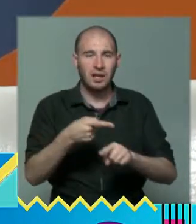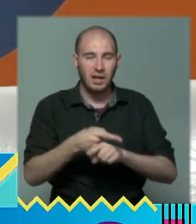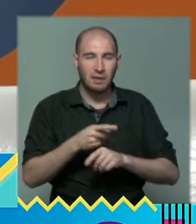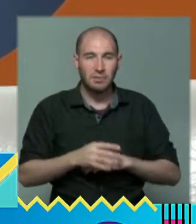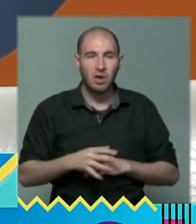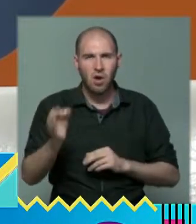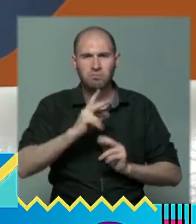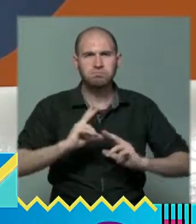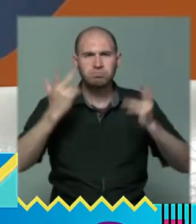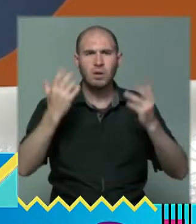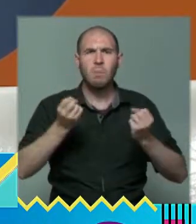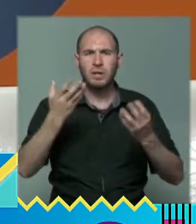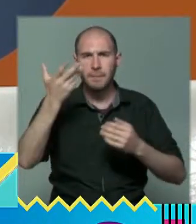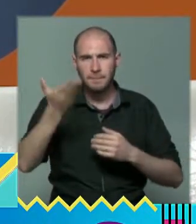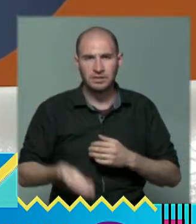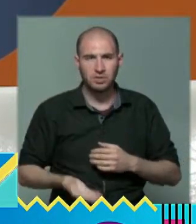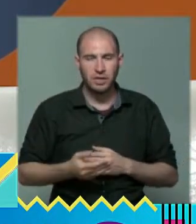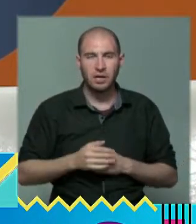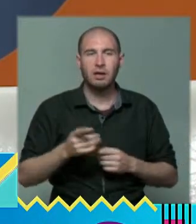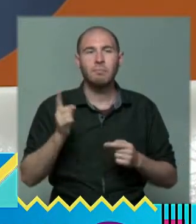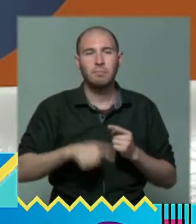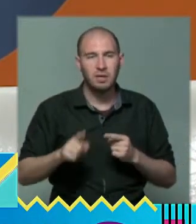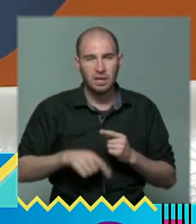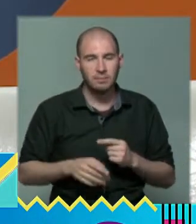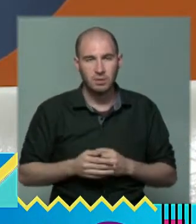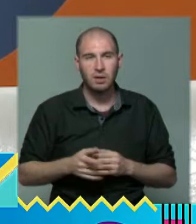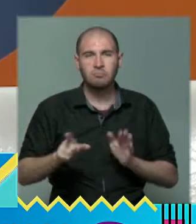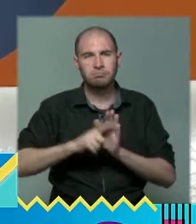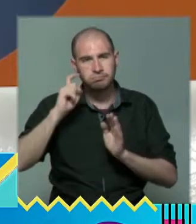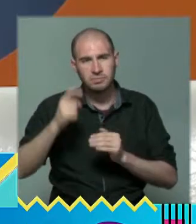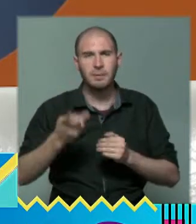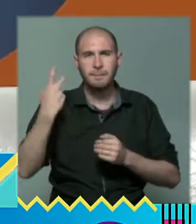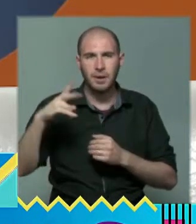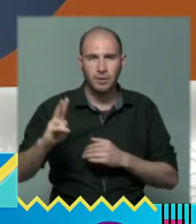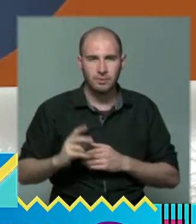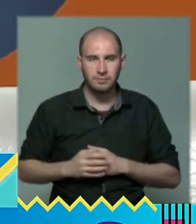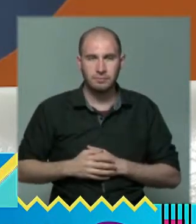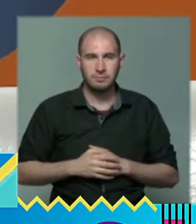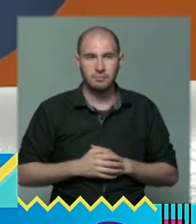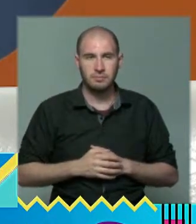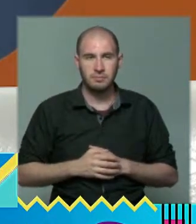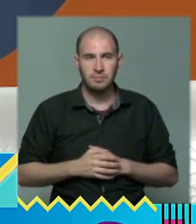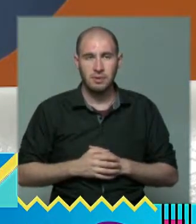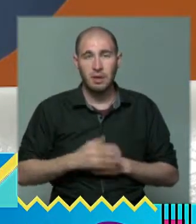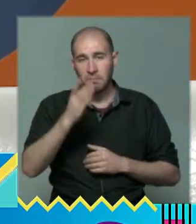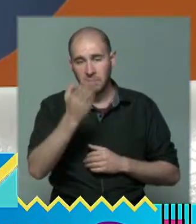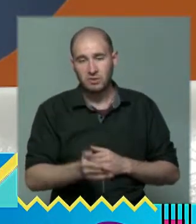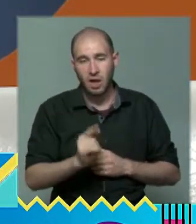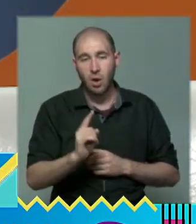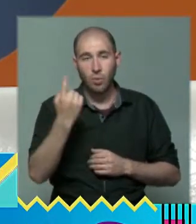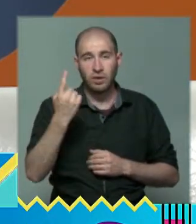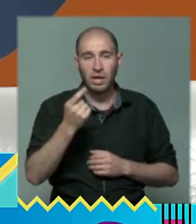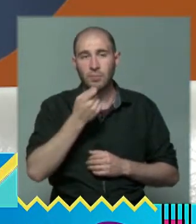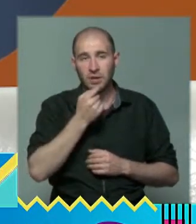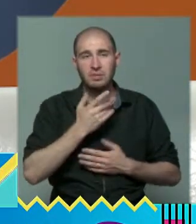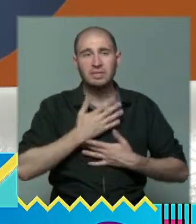o se enoje porque una persona ha reincidido y ha vuelto a cometer un delito y más grave, y ha sido una sola persona, deberíamos hasta quizás